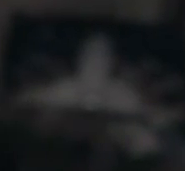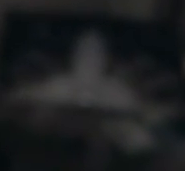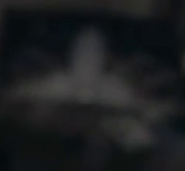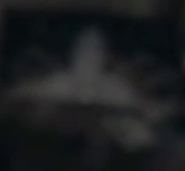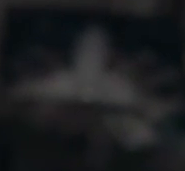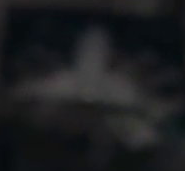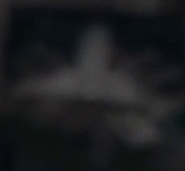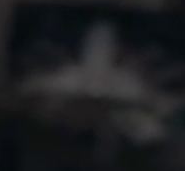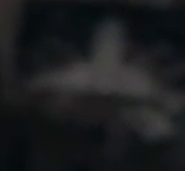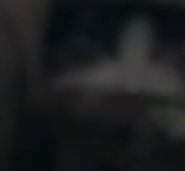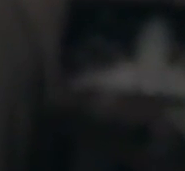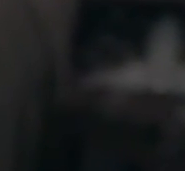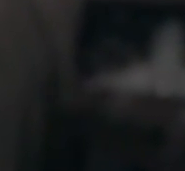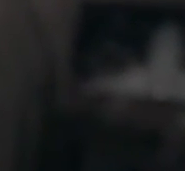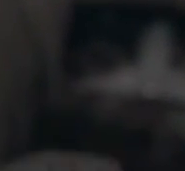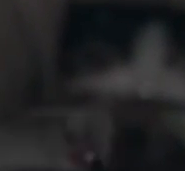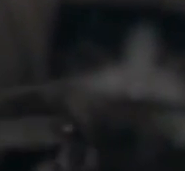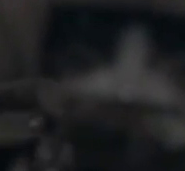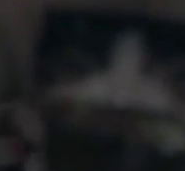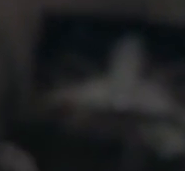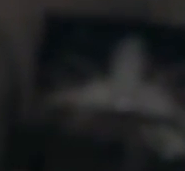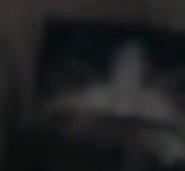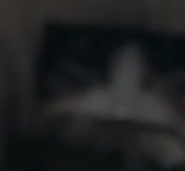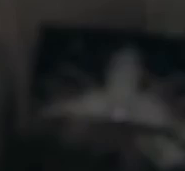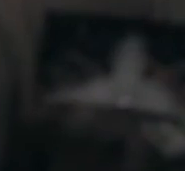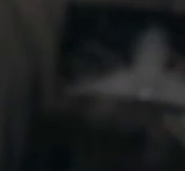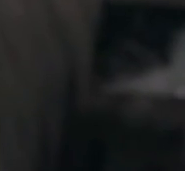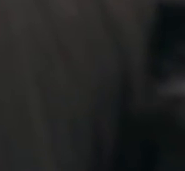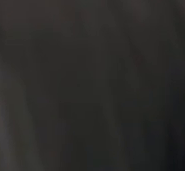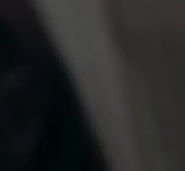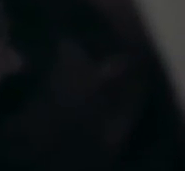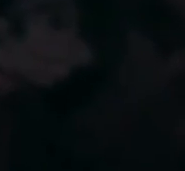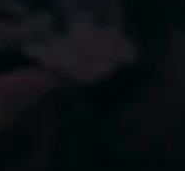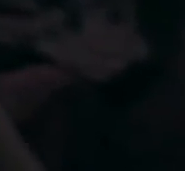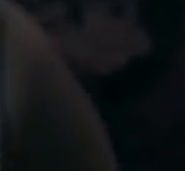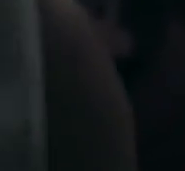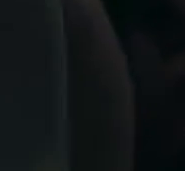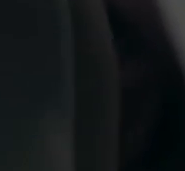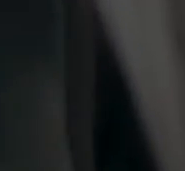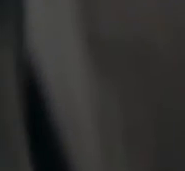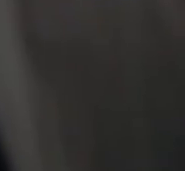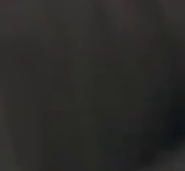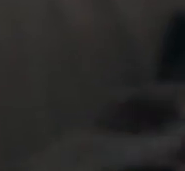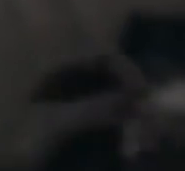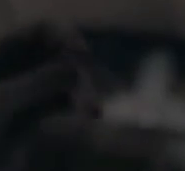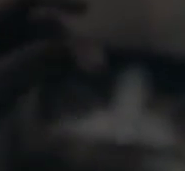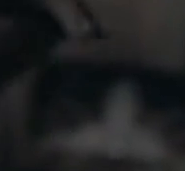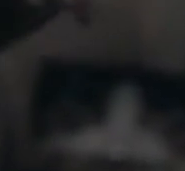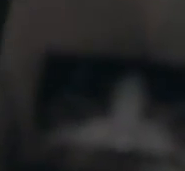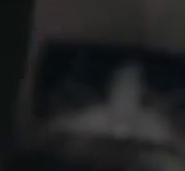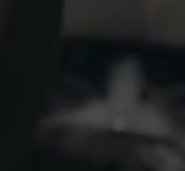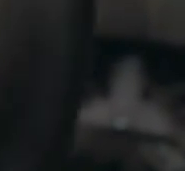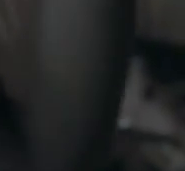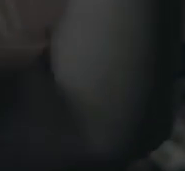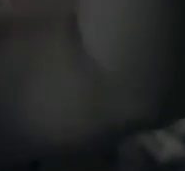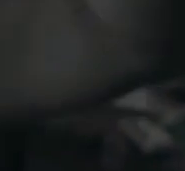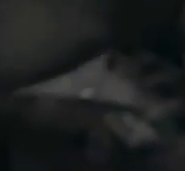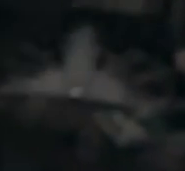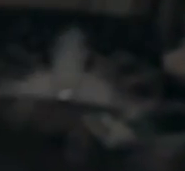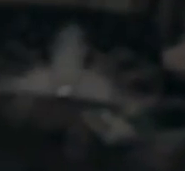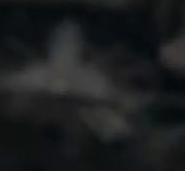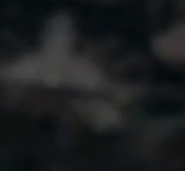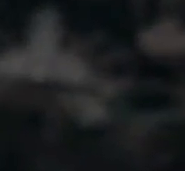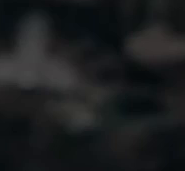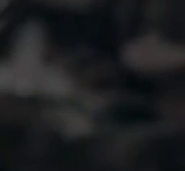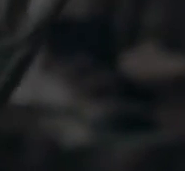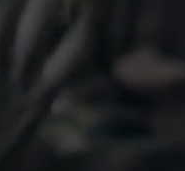que esperamos irrite siempre a alguien en algún momento, si no, sería, sino ¿dónde es su utilidad? Y